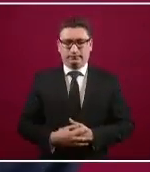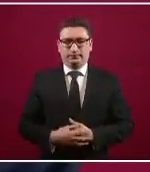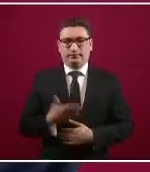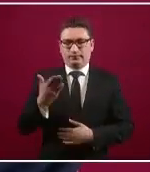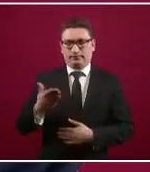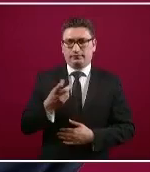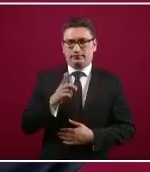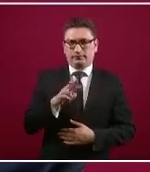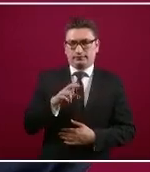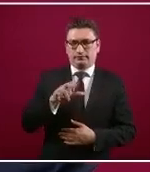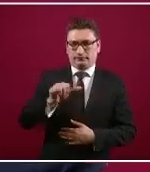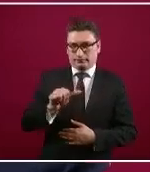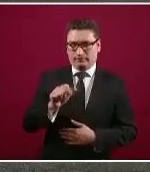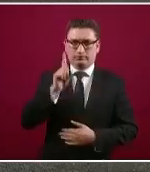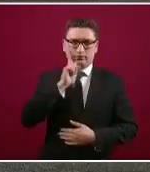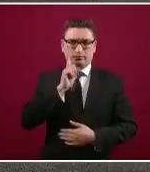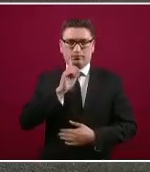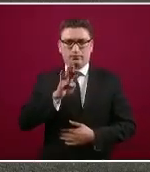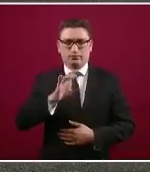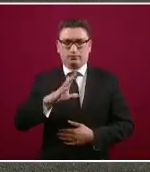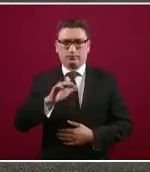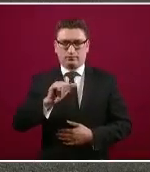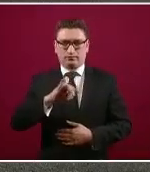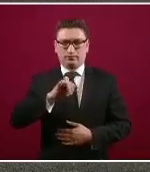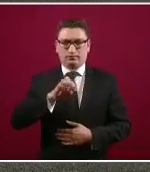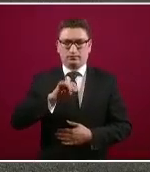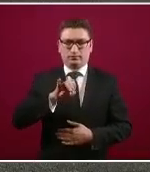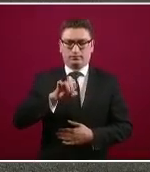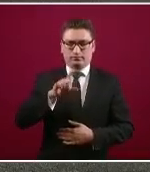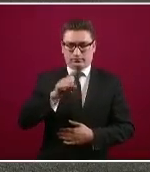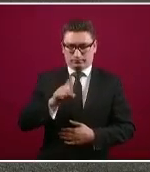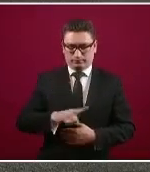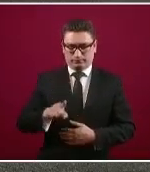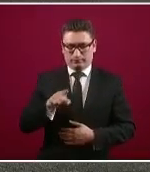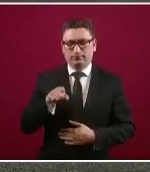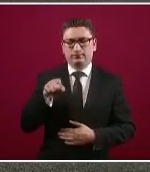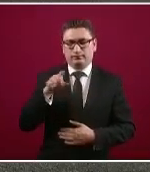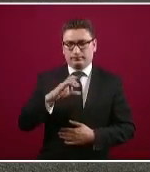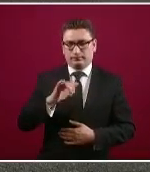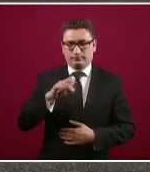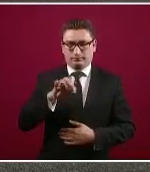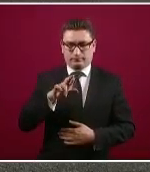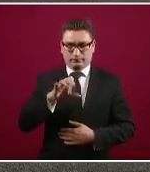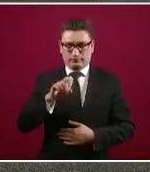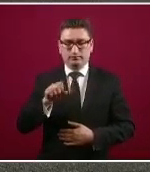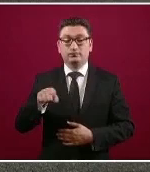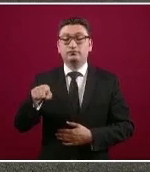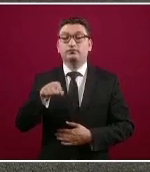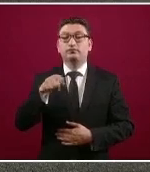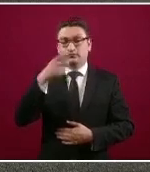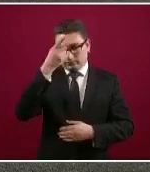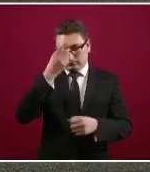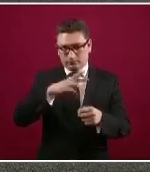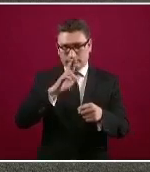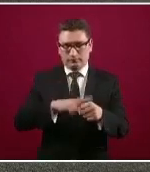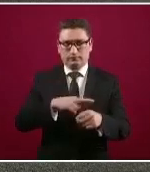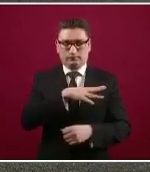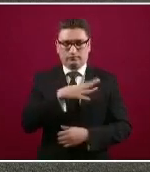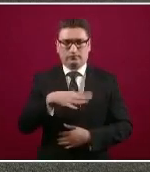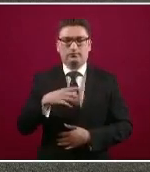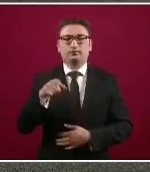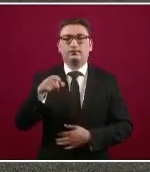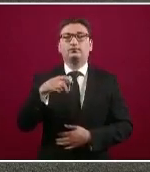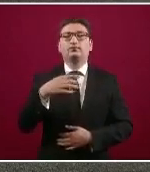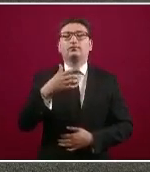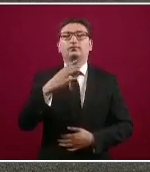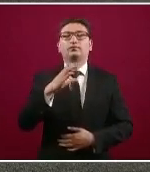la doctora Blanca Jiménez Cisneros, que es la directora general de CONAGUA,